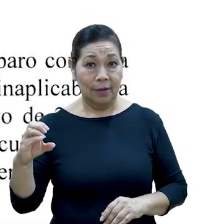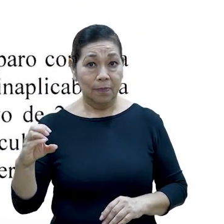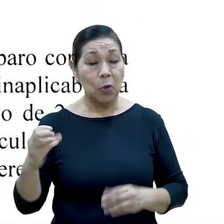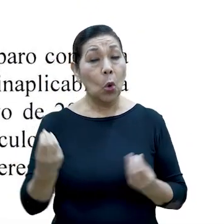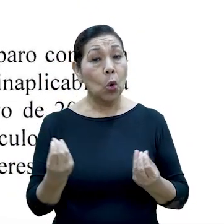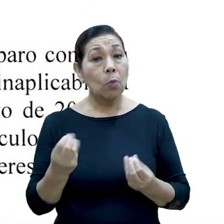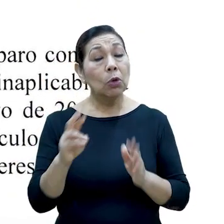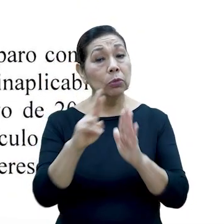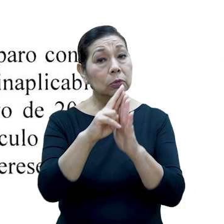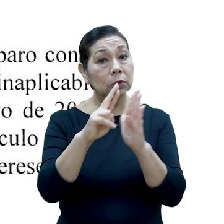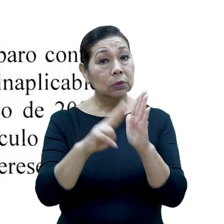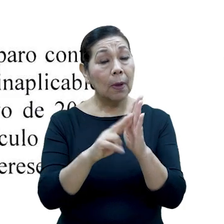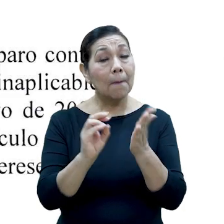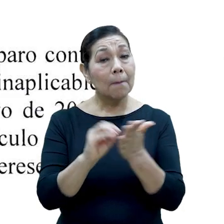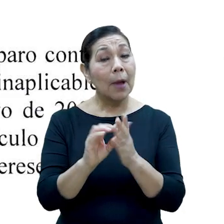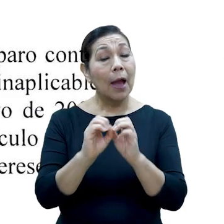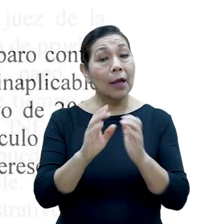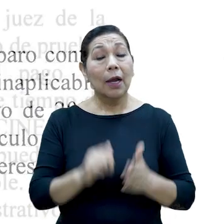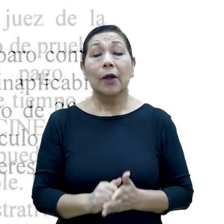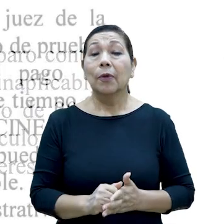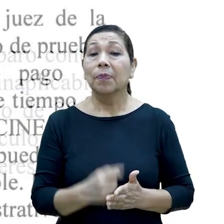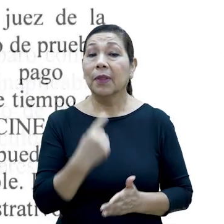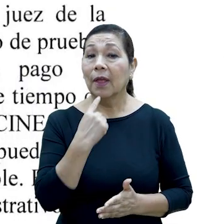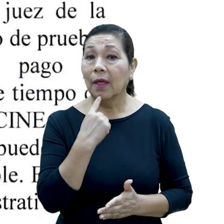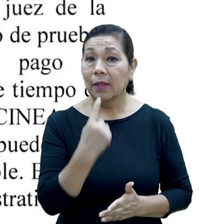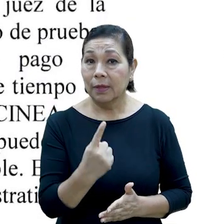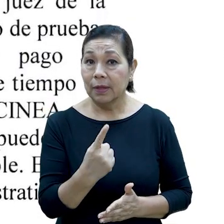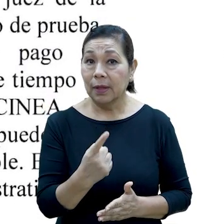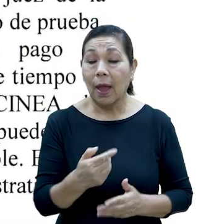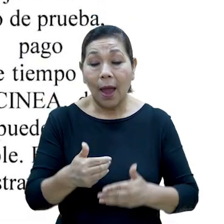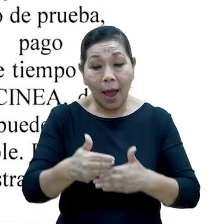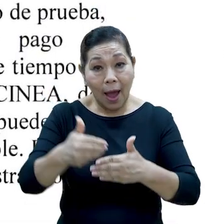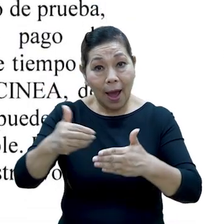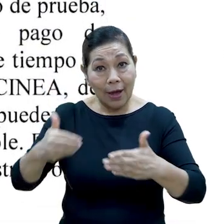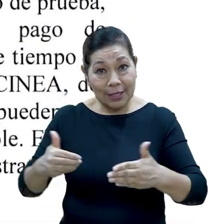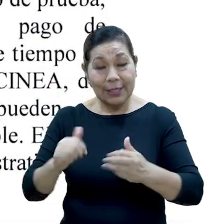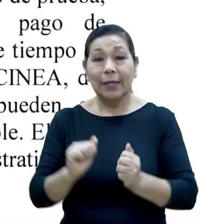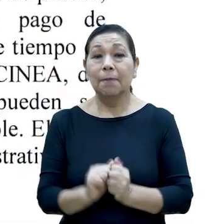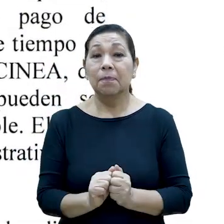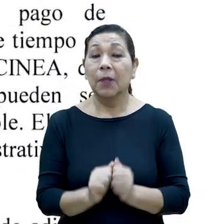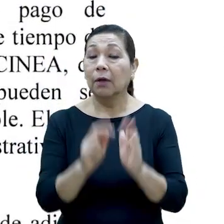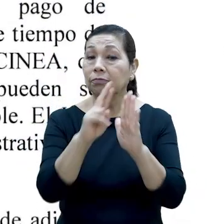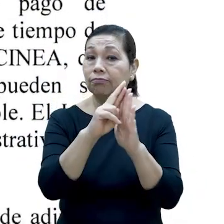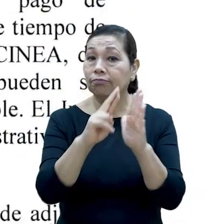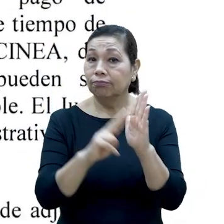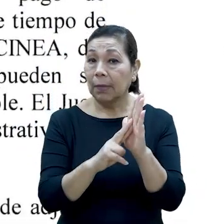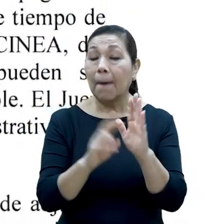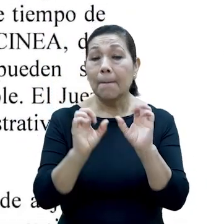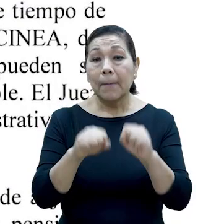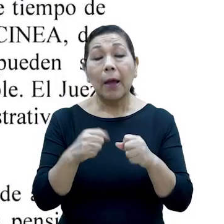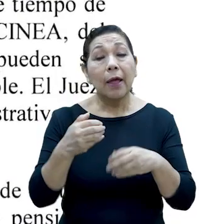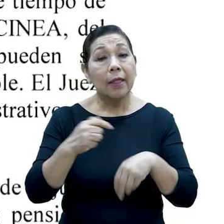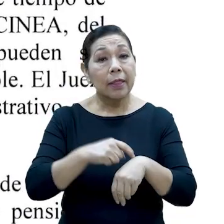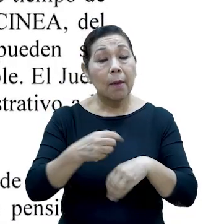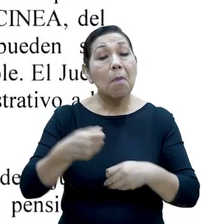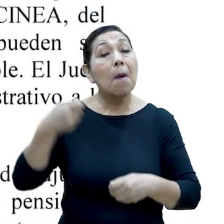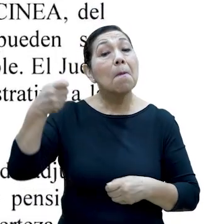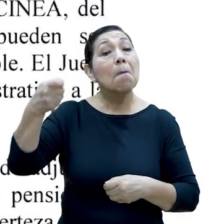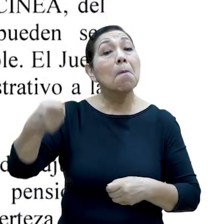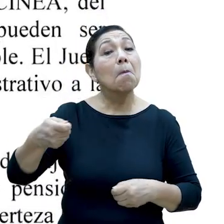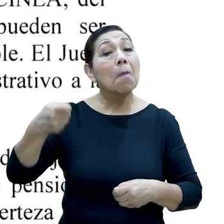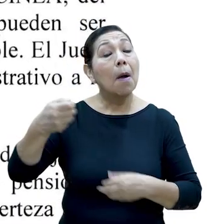4762-2007-PA/TC, así como en su resolución de aclaración, ha establecido como precedente vinculante las reglas para acreditar